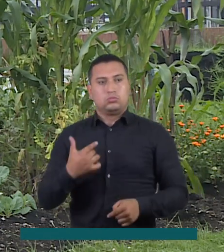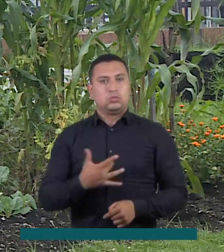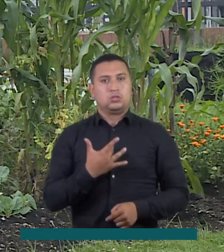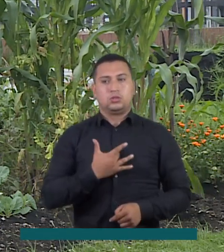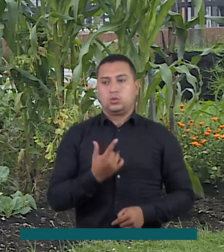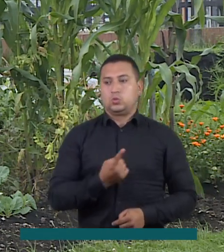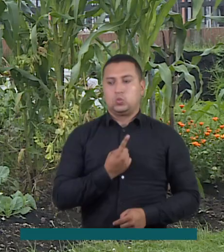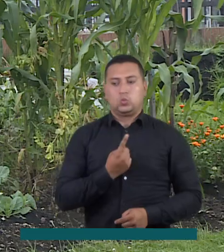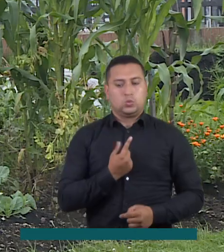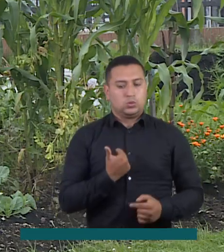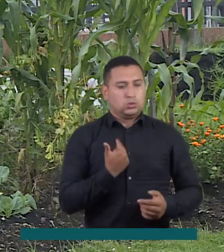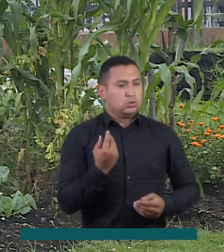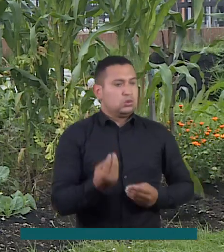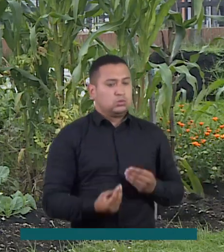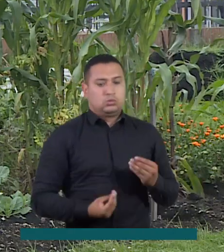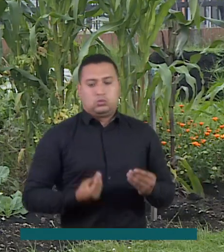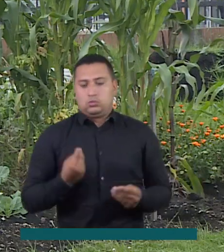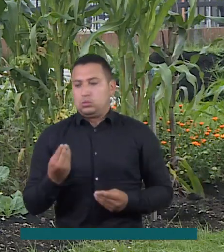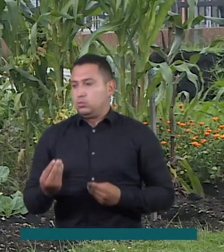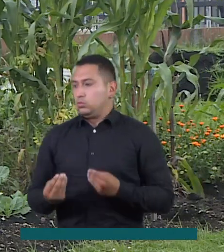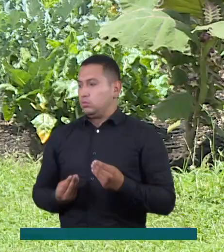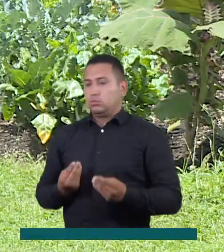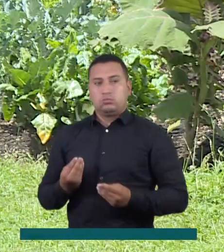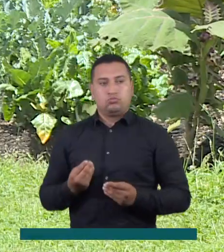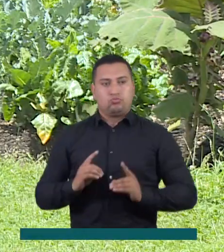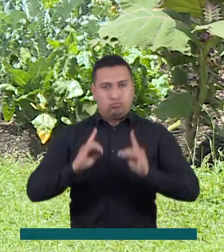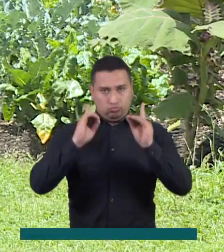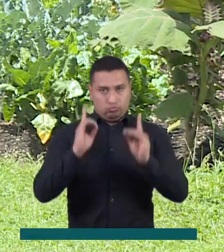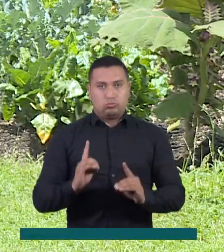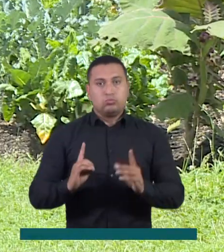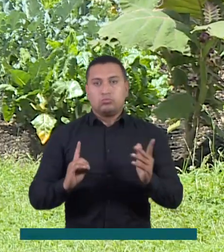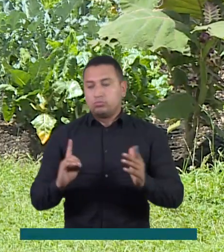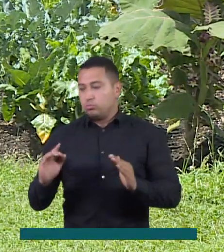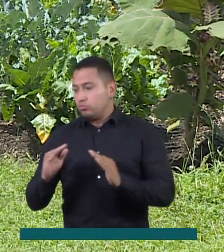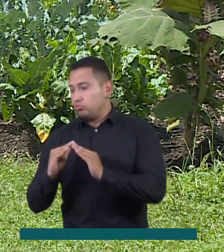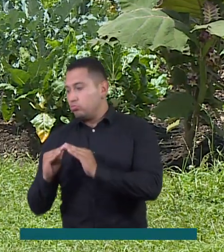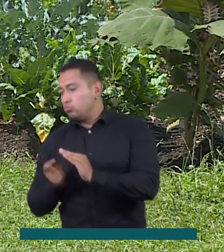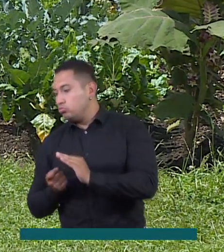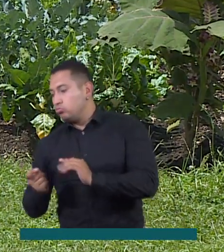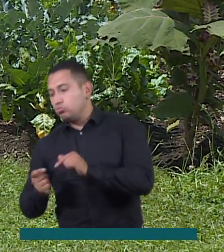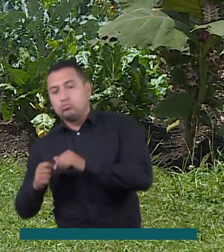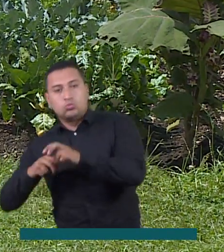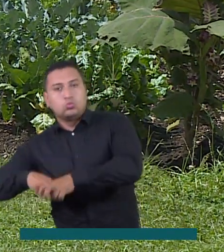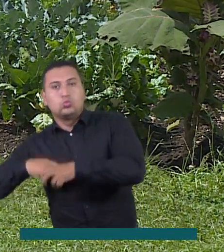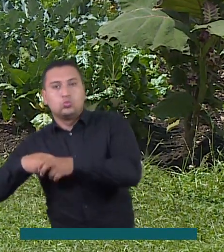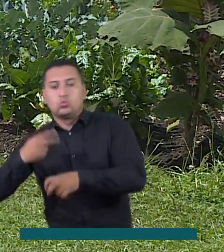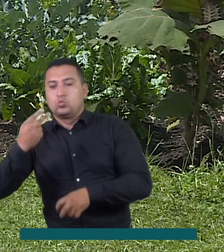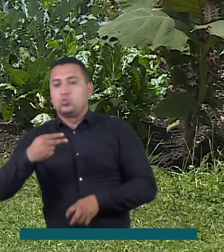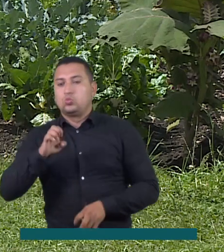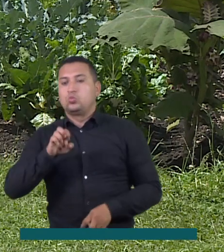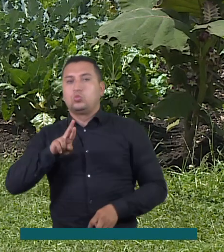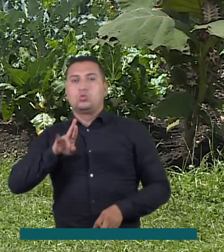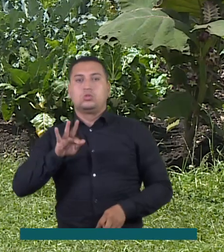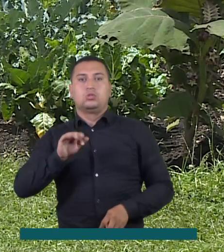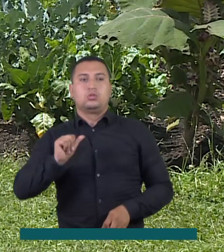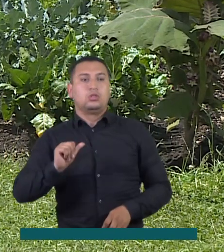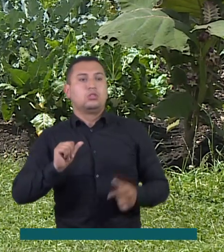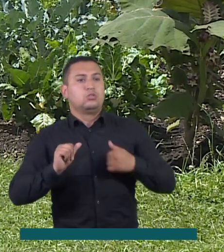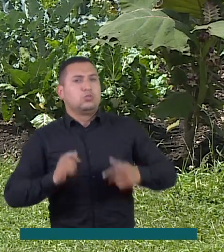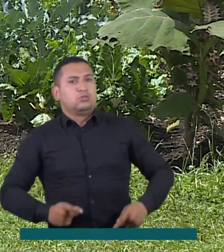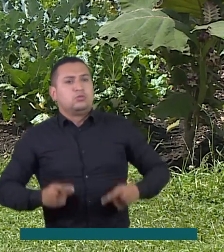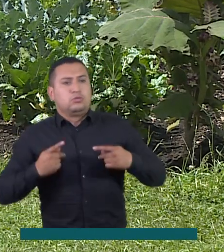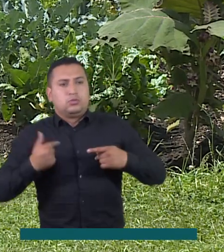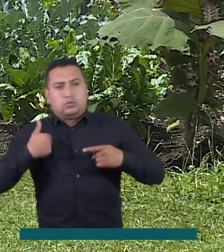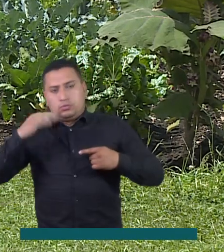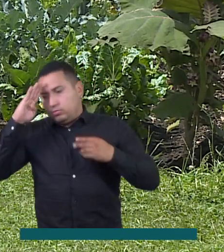y decidimos formar una huerta. Siempre como yo he andado con ella, toda la vida he estado pendiente de ella, entonces